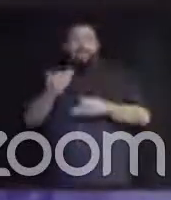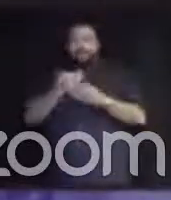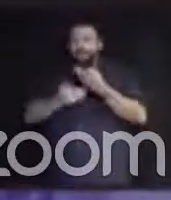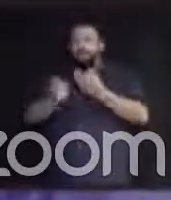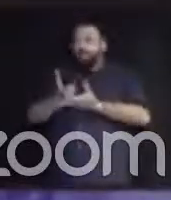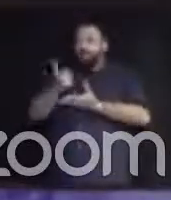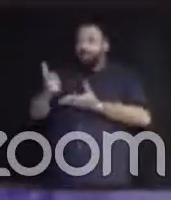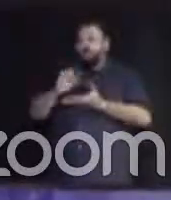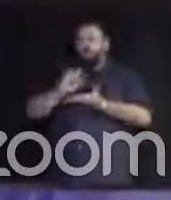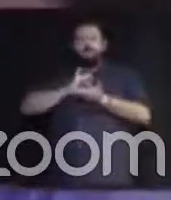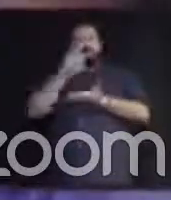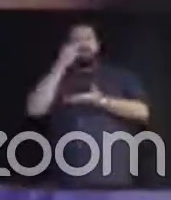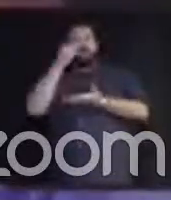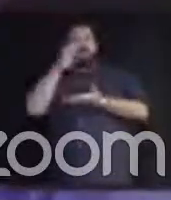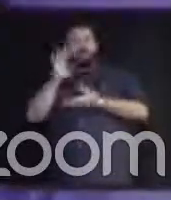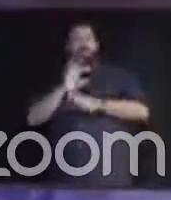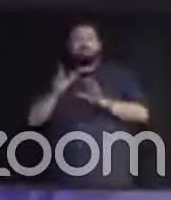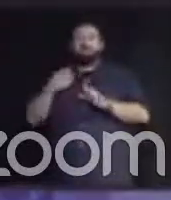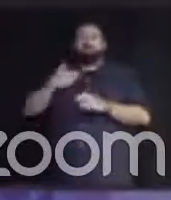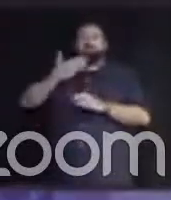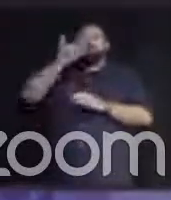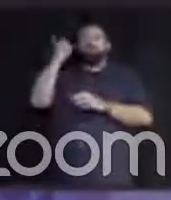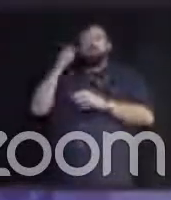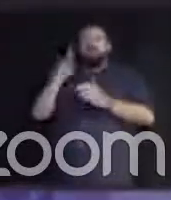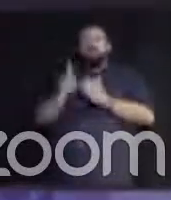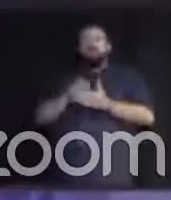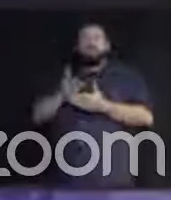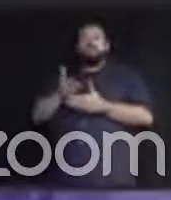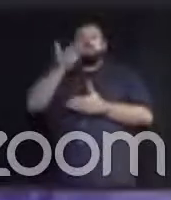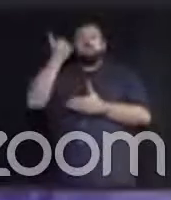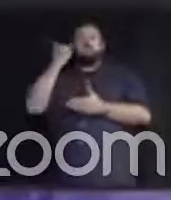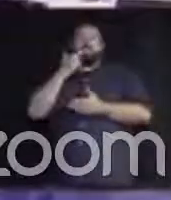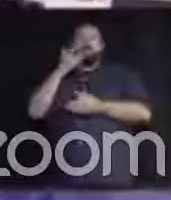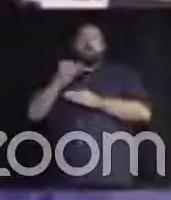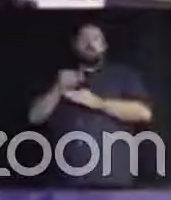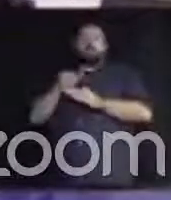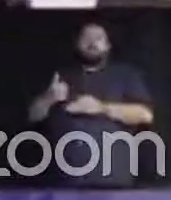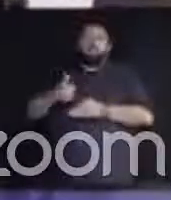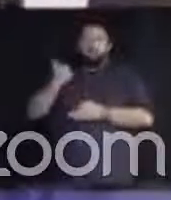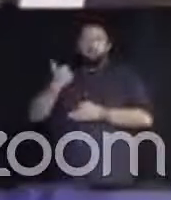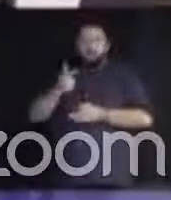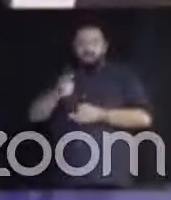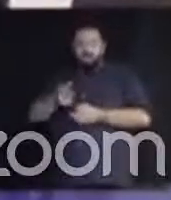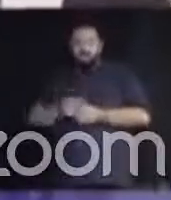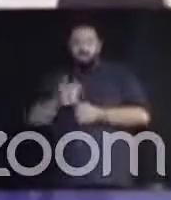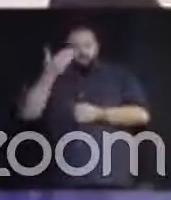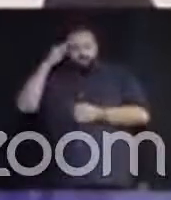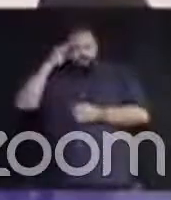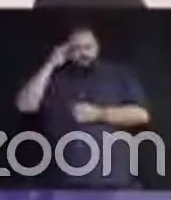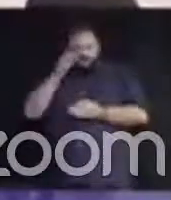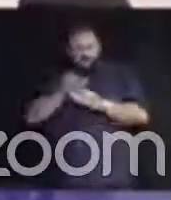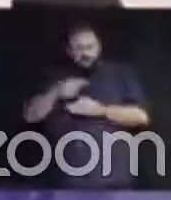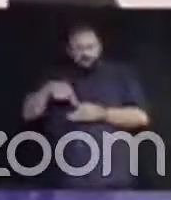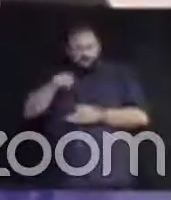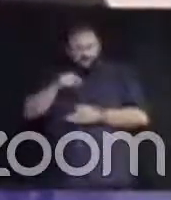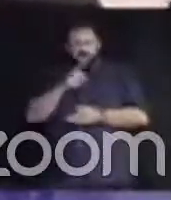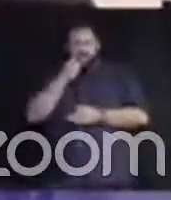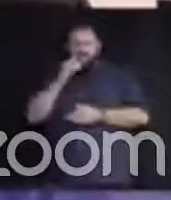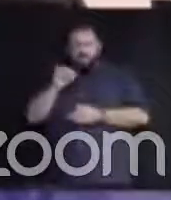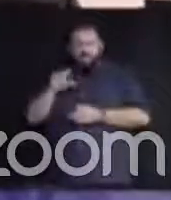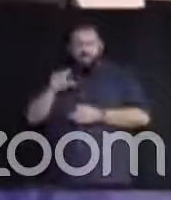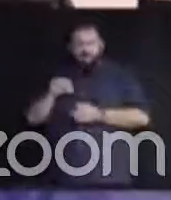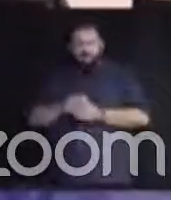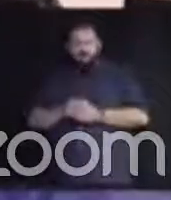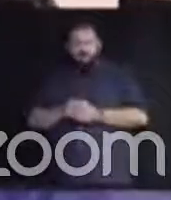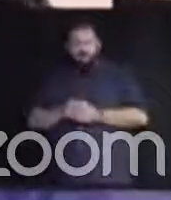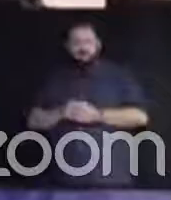todo pagado por OmniLife y pues como ya no sé si voy a volver a calificar, pues mejor aprovecho? ¿A poco no hay unos de ustedes que piensan así? Dígame